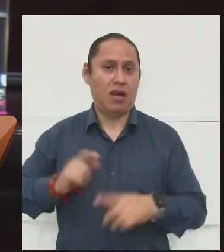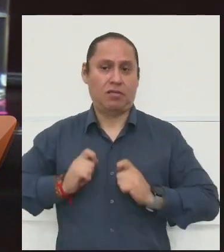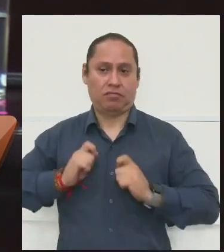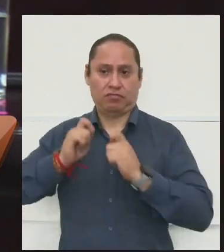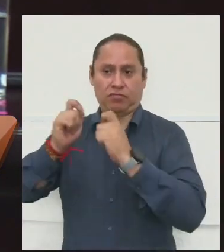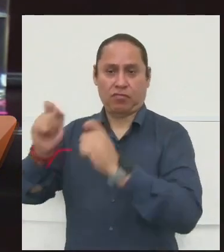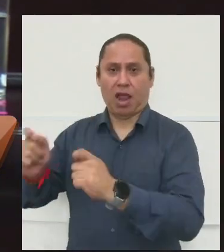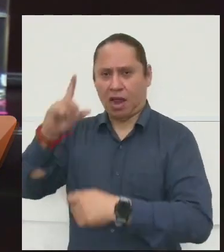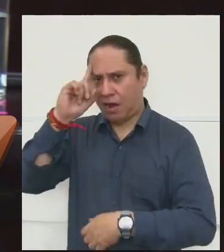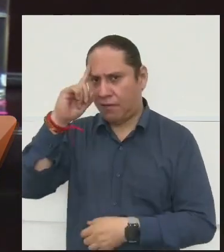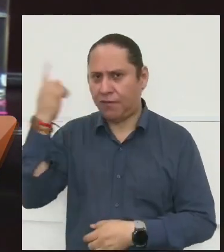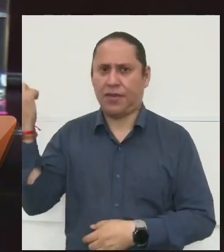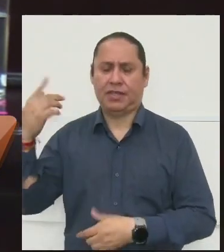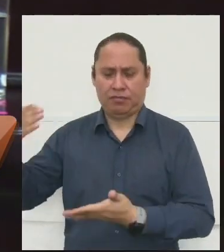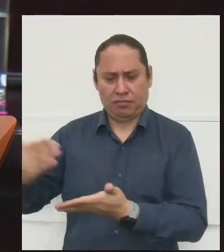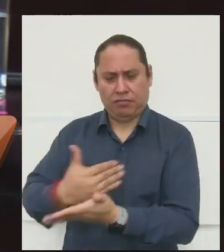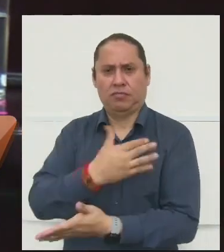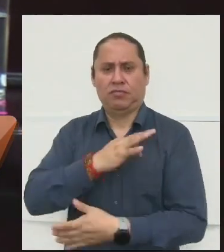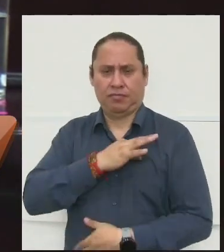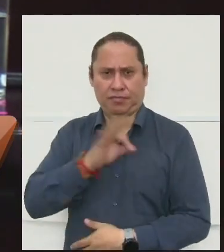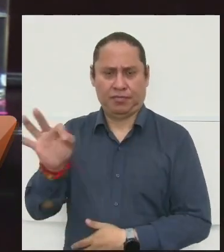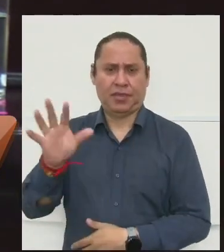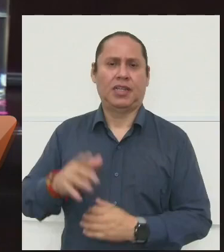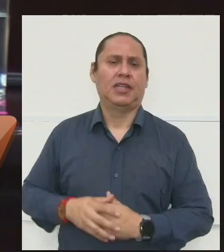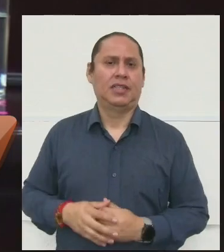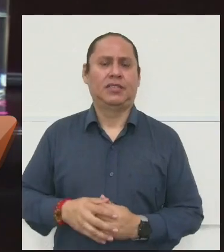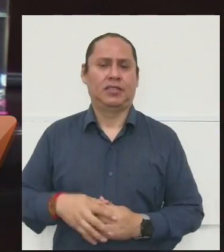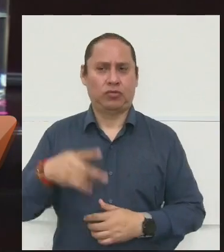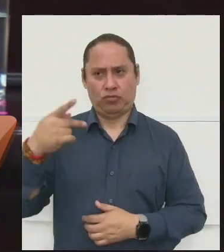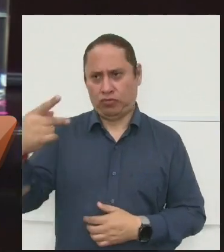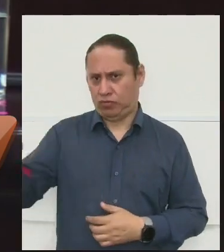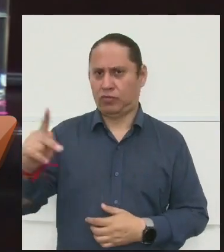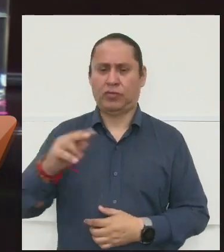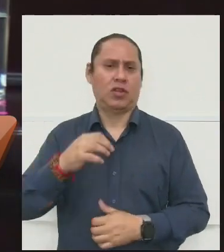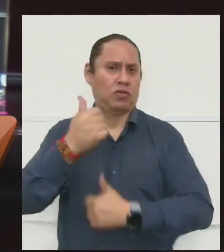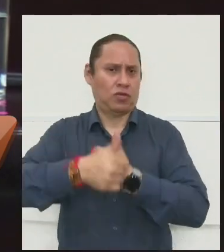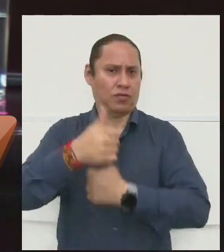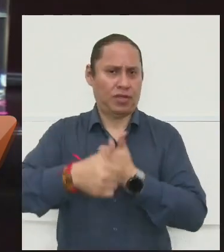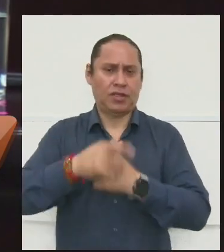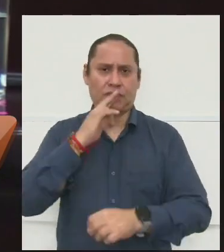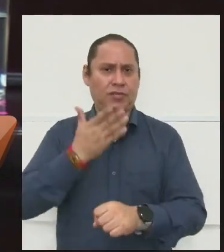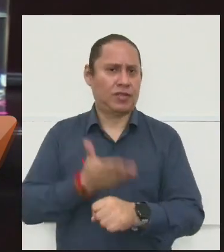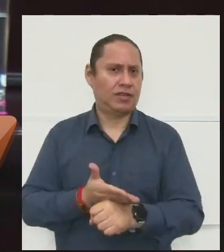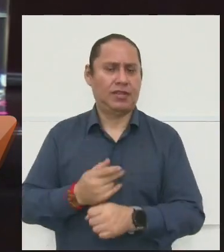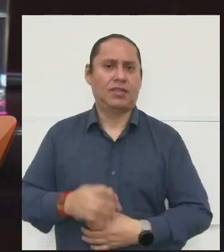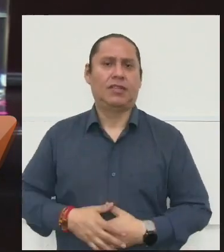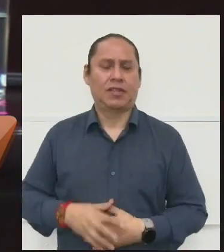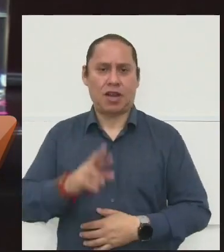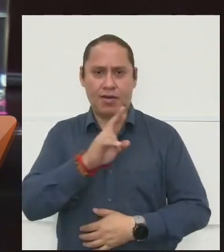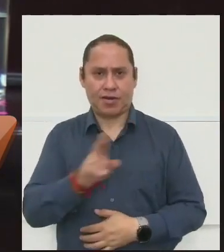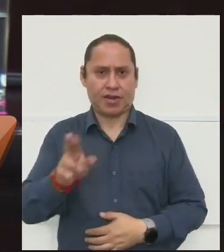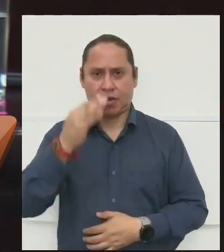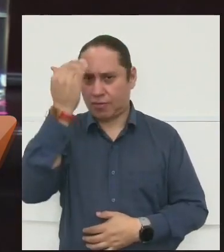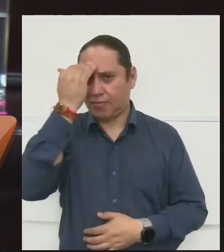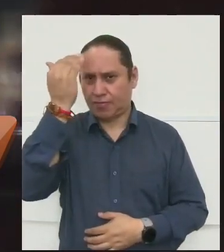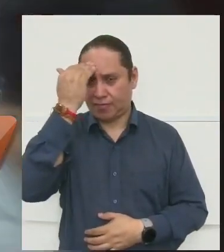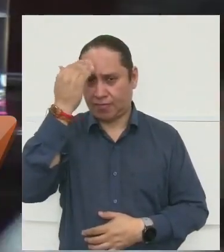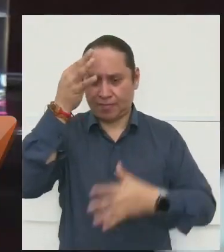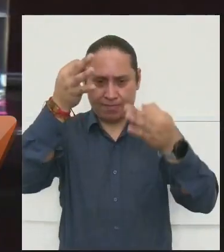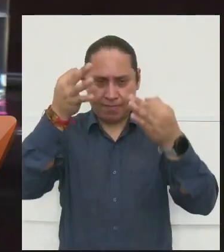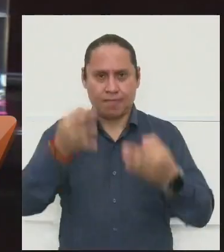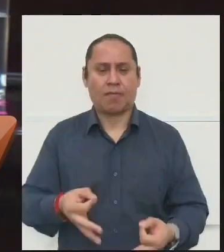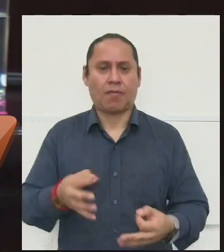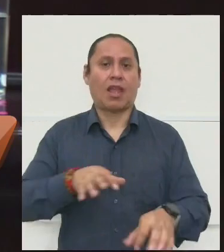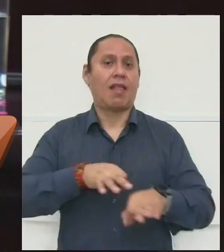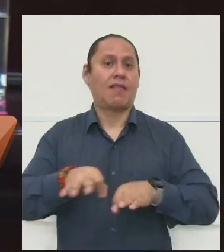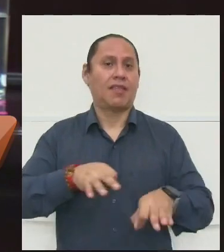otorguen facilidades necesarias en el ámbito de sus respectivas competencias reconozcan y dignifiquen el